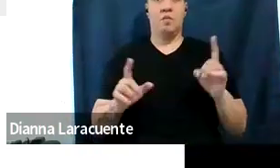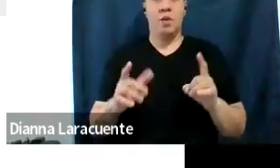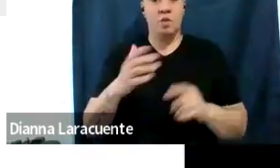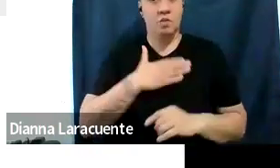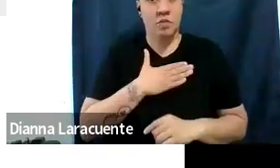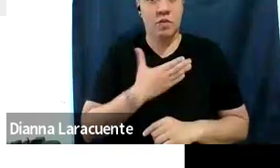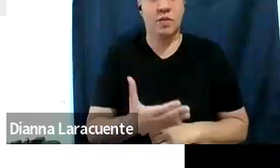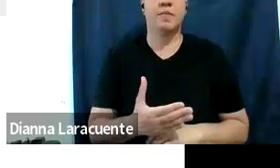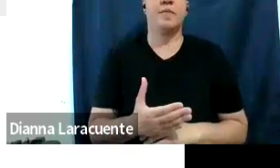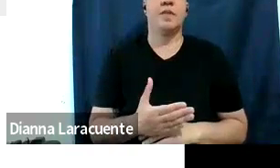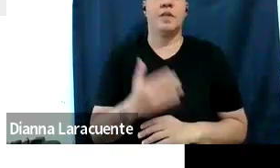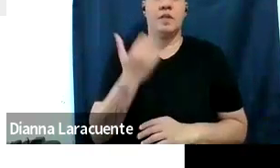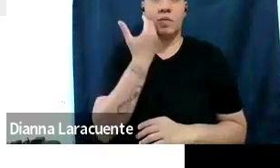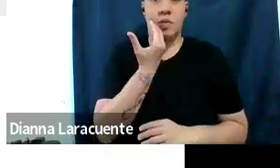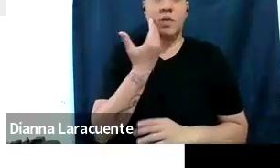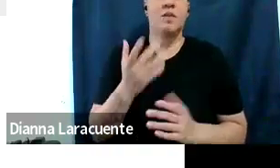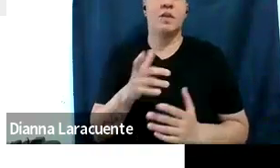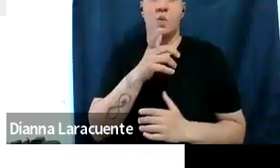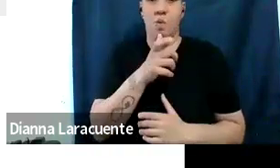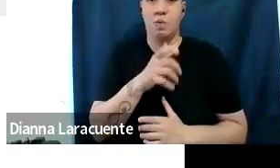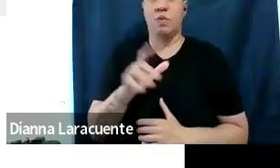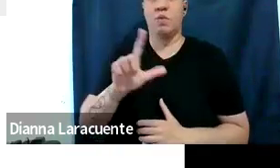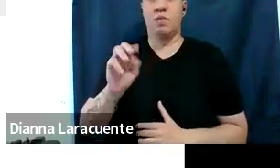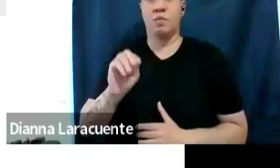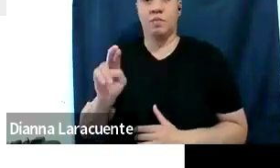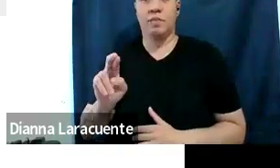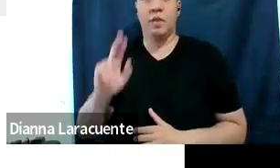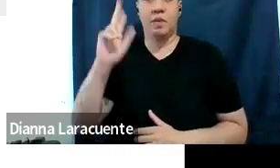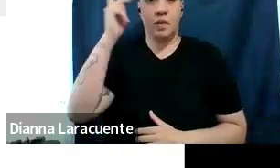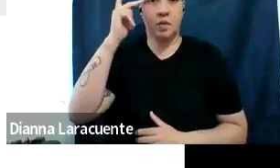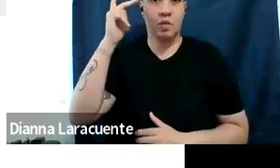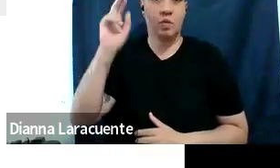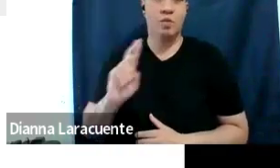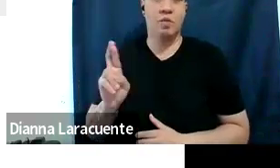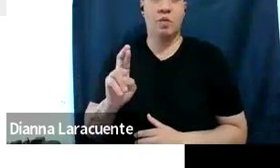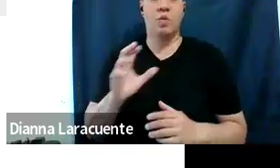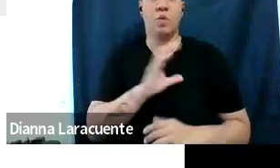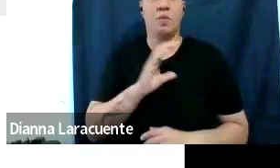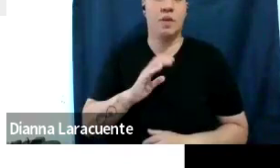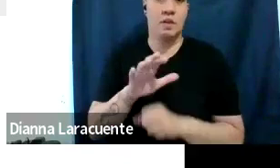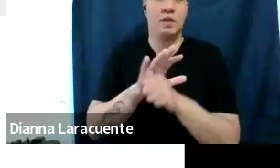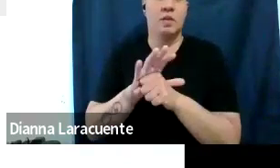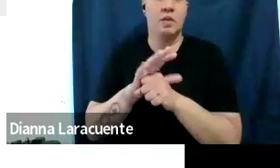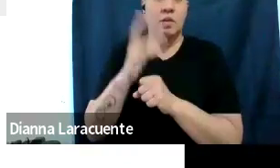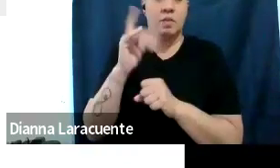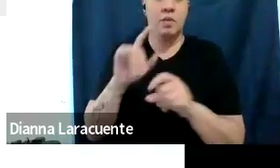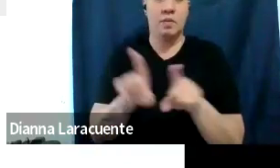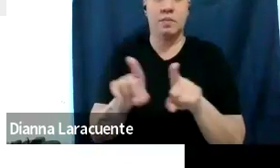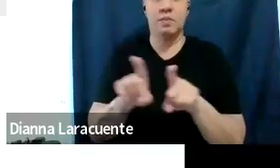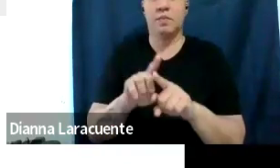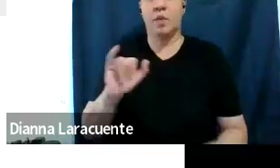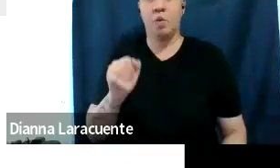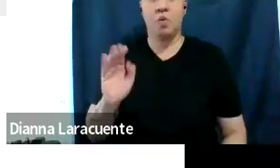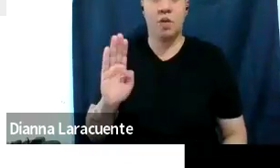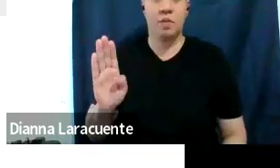de vergüenza fue Muñoz Rivera. Partido Republicano, el comité local, porque también Valdoriotti,